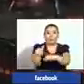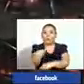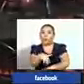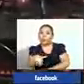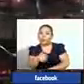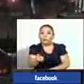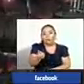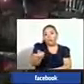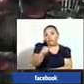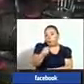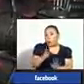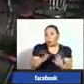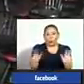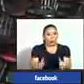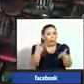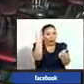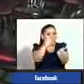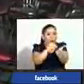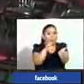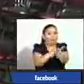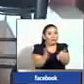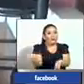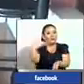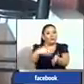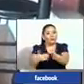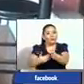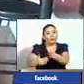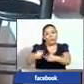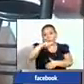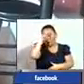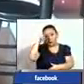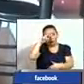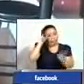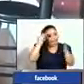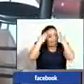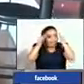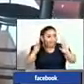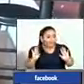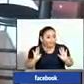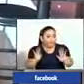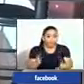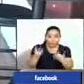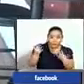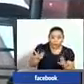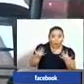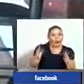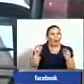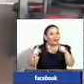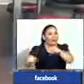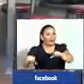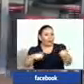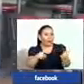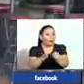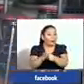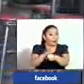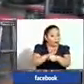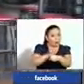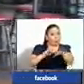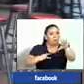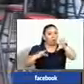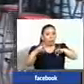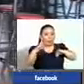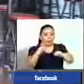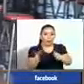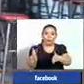rubro, aún no tienen fecha exacta de retorno para su funcionamiento. A la espera del comportamiento de la pandemia tras la